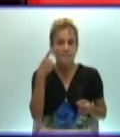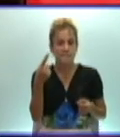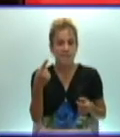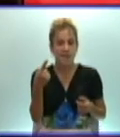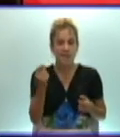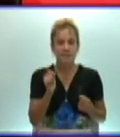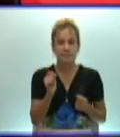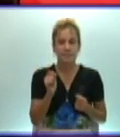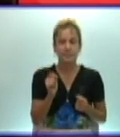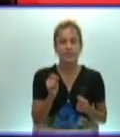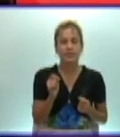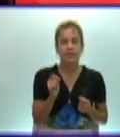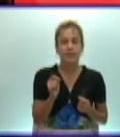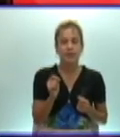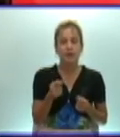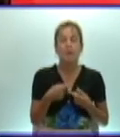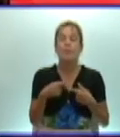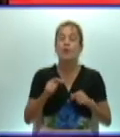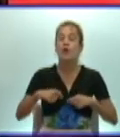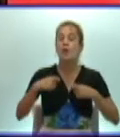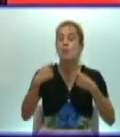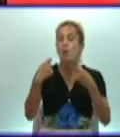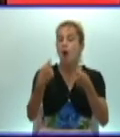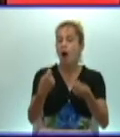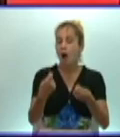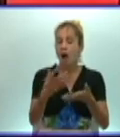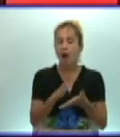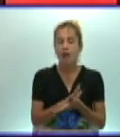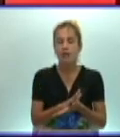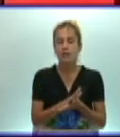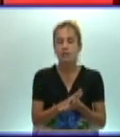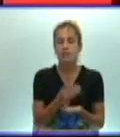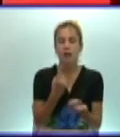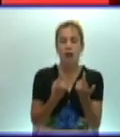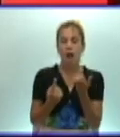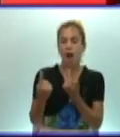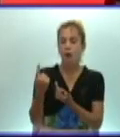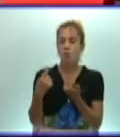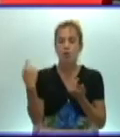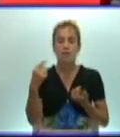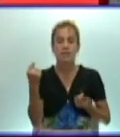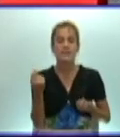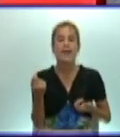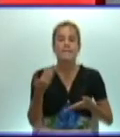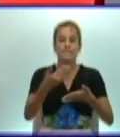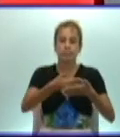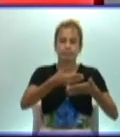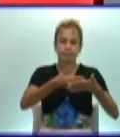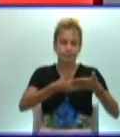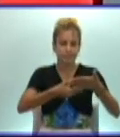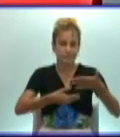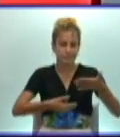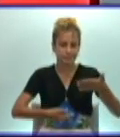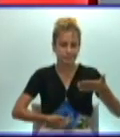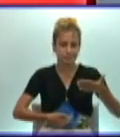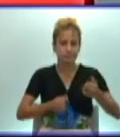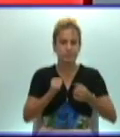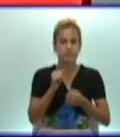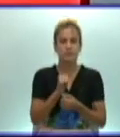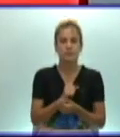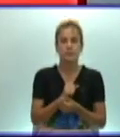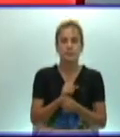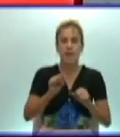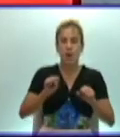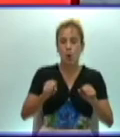este espacio, puesto que les vamos a estar orientando varias actividades para autoevaluar y precisamente